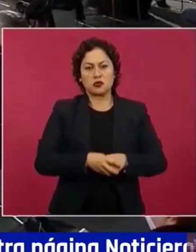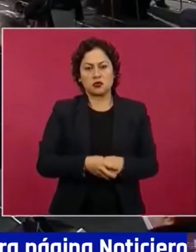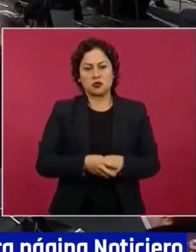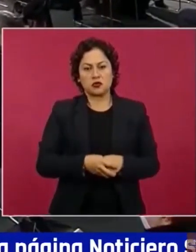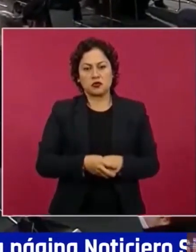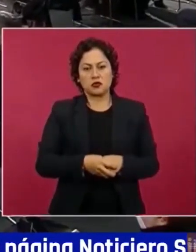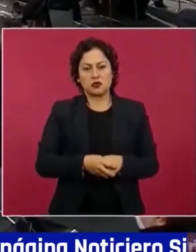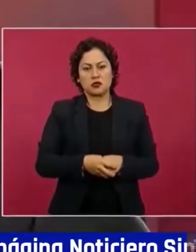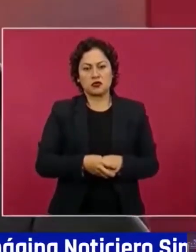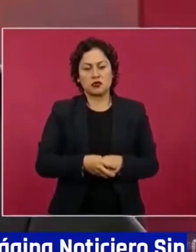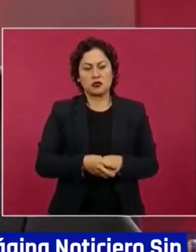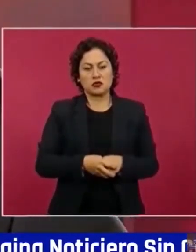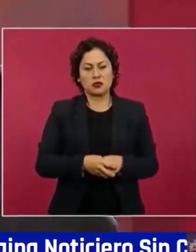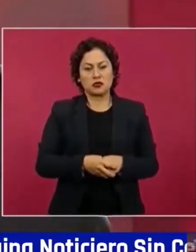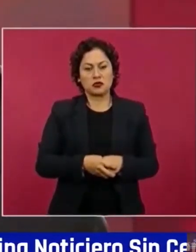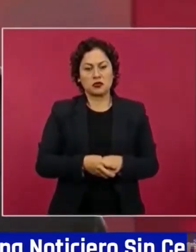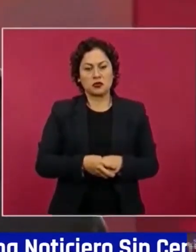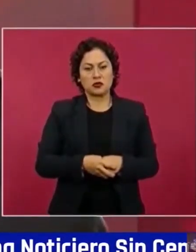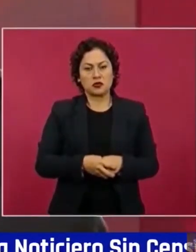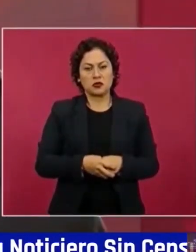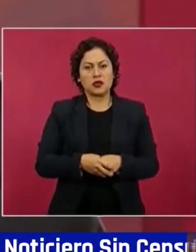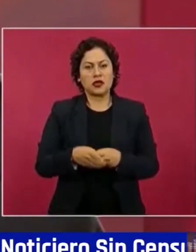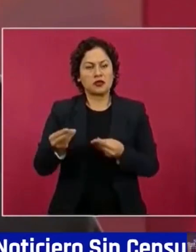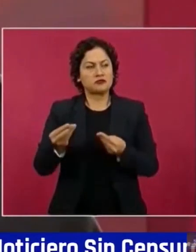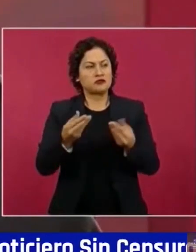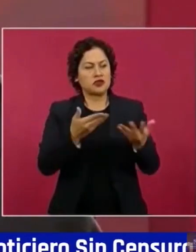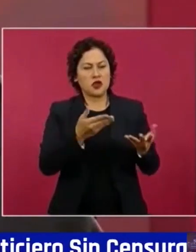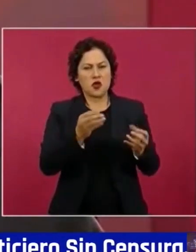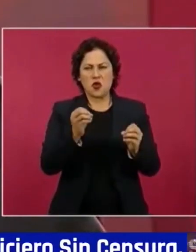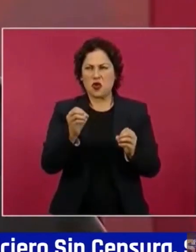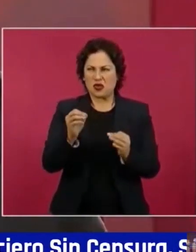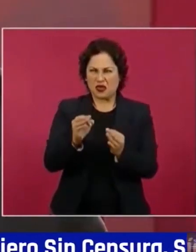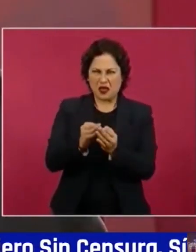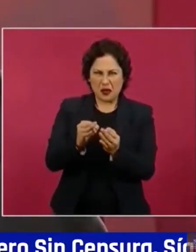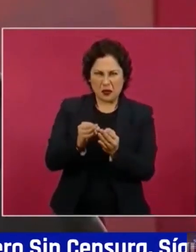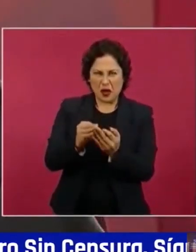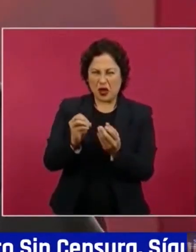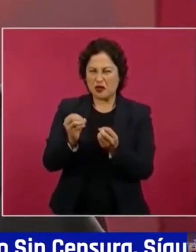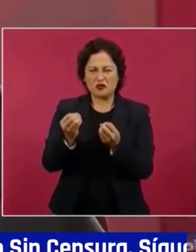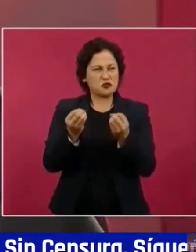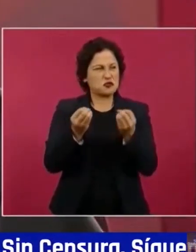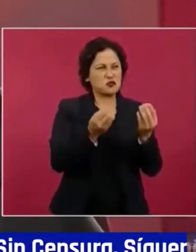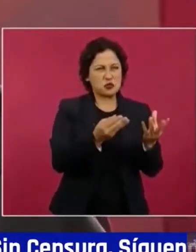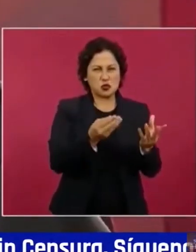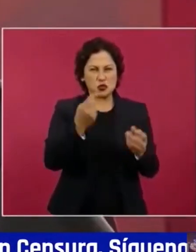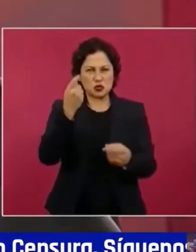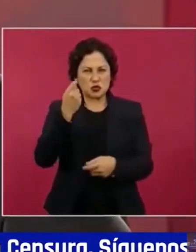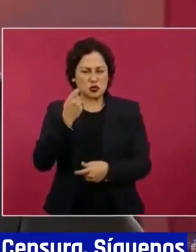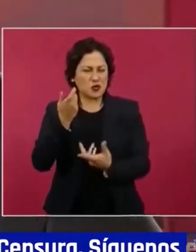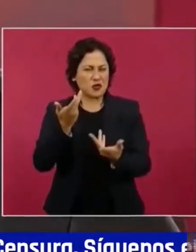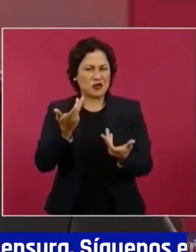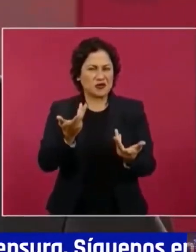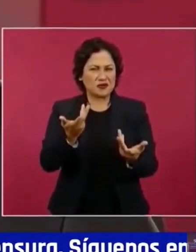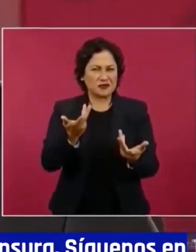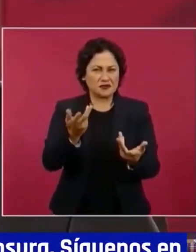rublos o tamales, sí. O sea, imagínense,